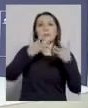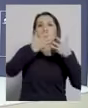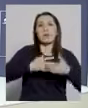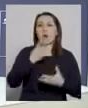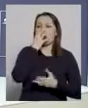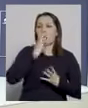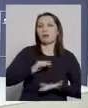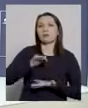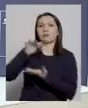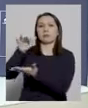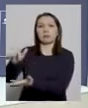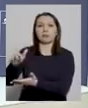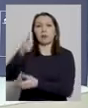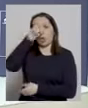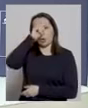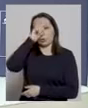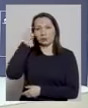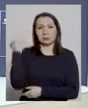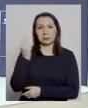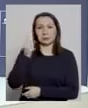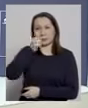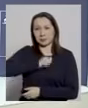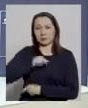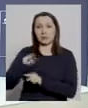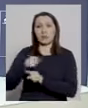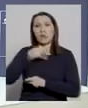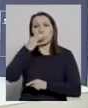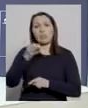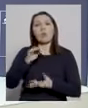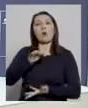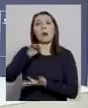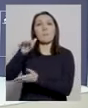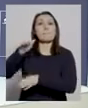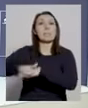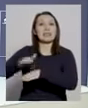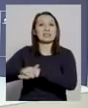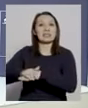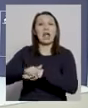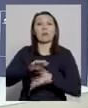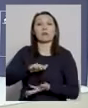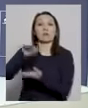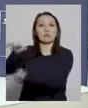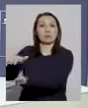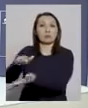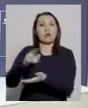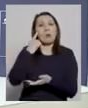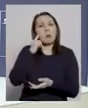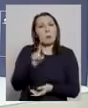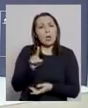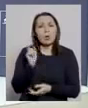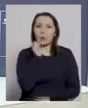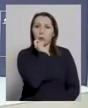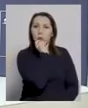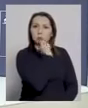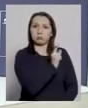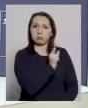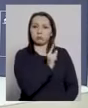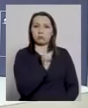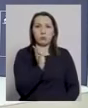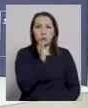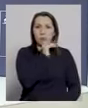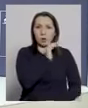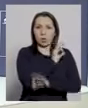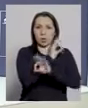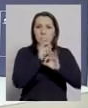ventilación a clínicas privadas. Se ha dicho que estos se entregan en calidad de préstamo, pero según se ha denunciado, no habría